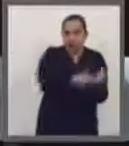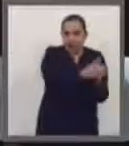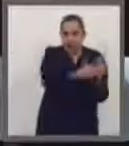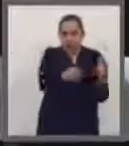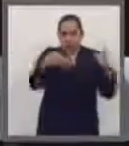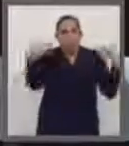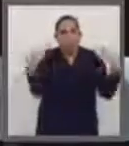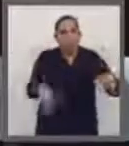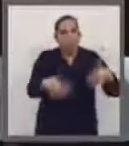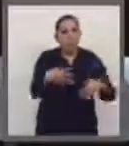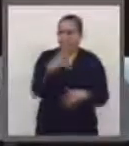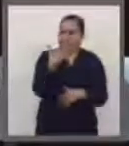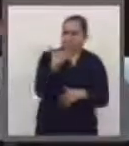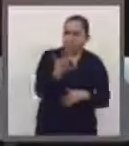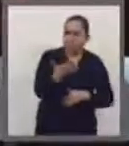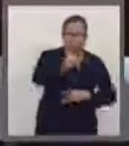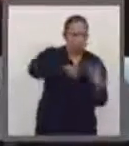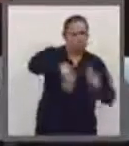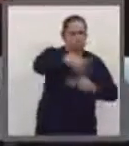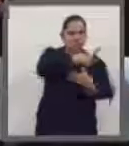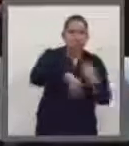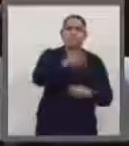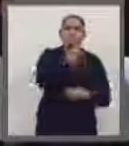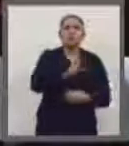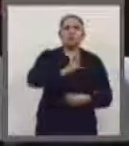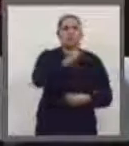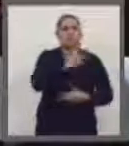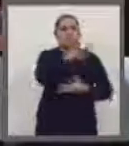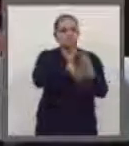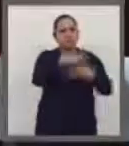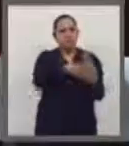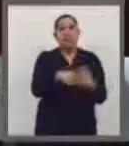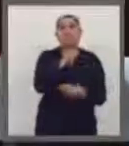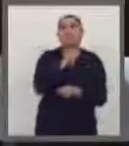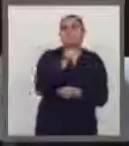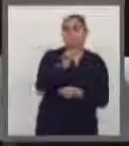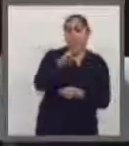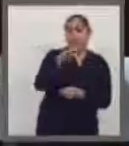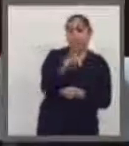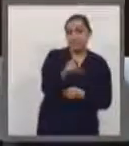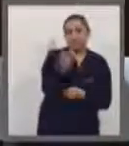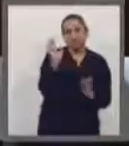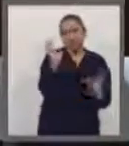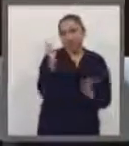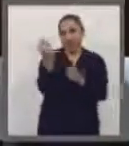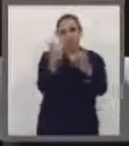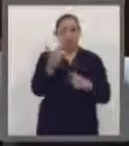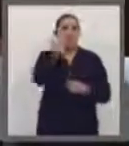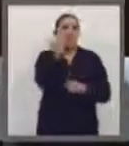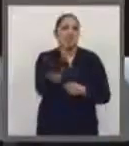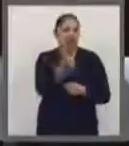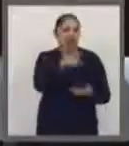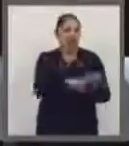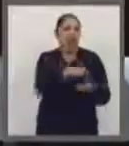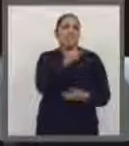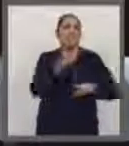petrolera pemex pemex aunque la quieran vender o como dijeron los del pan darle cristiana